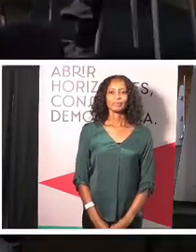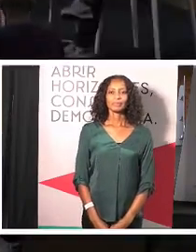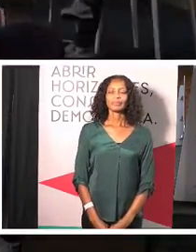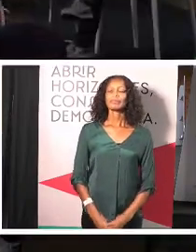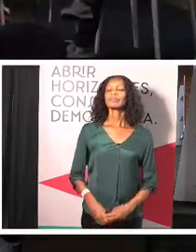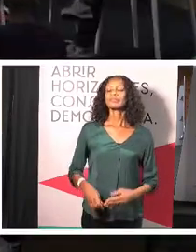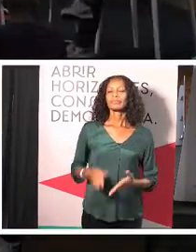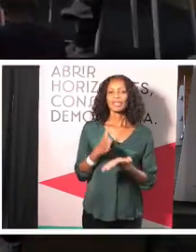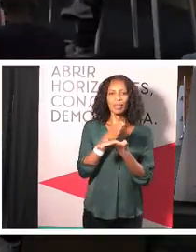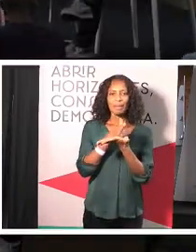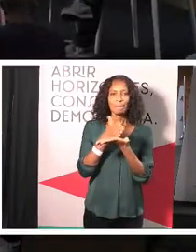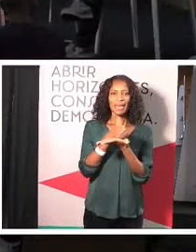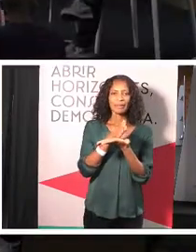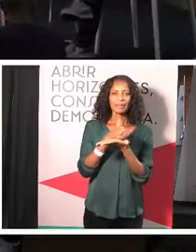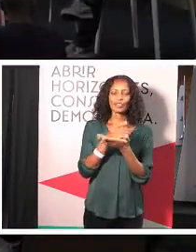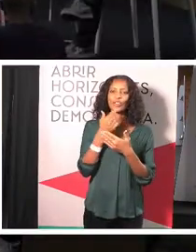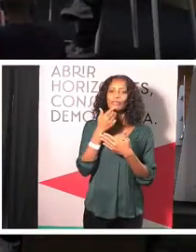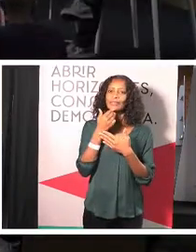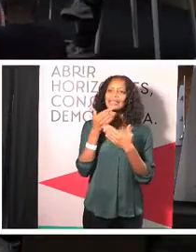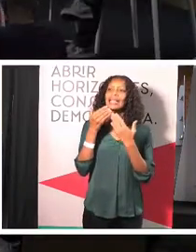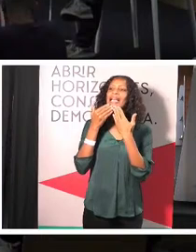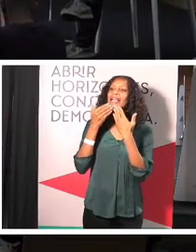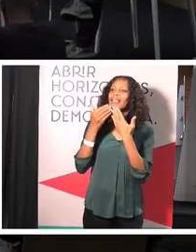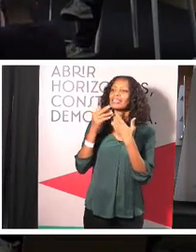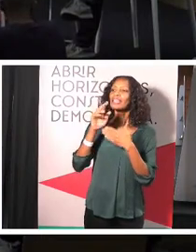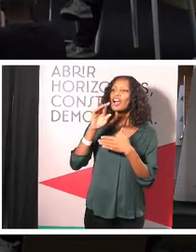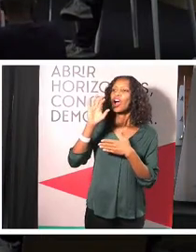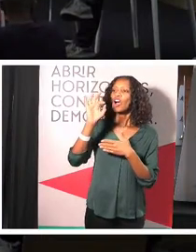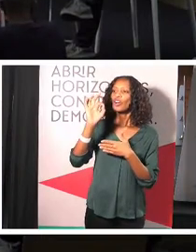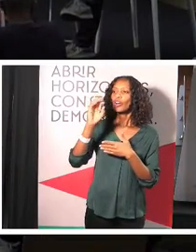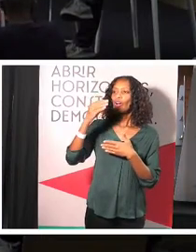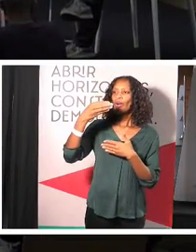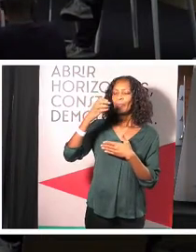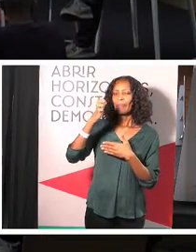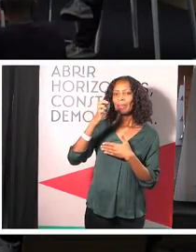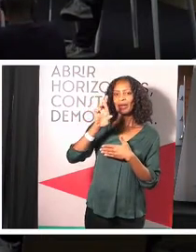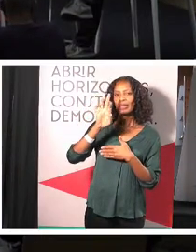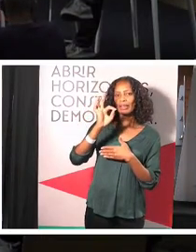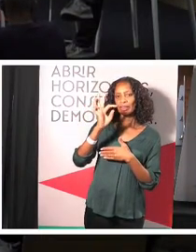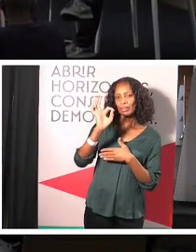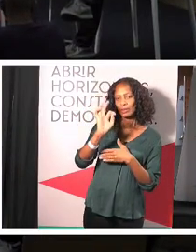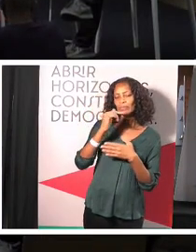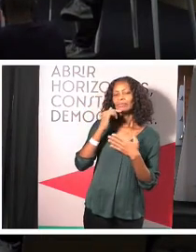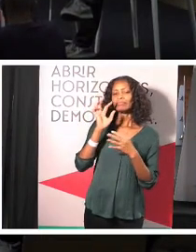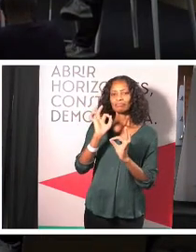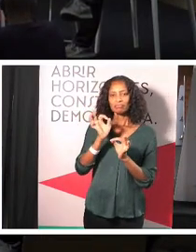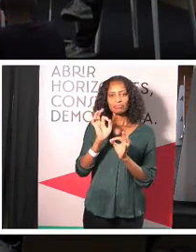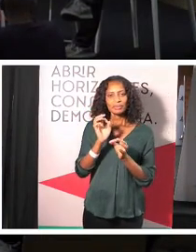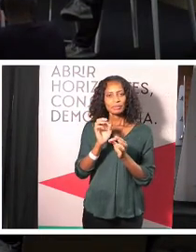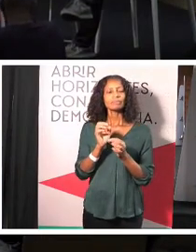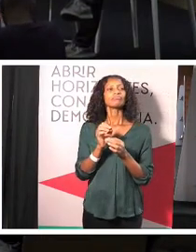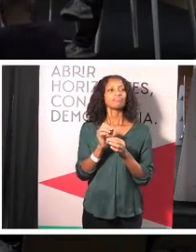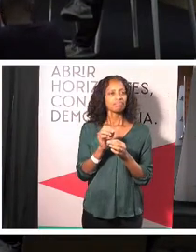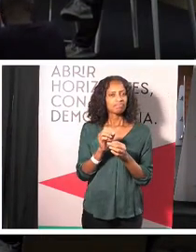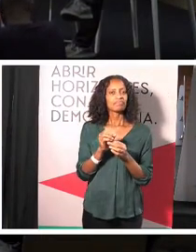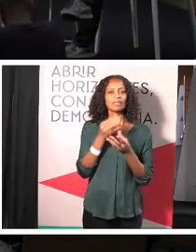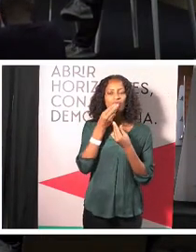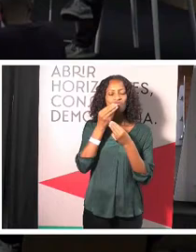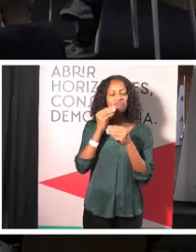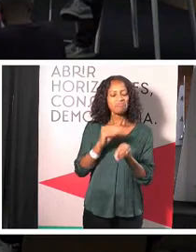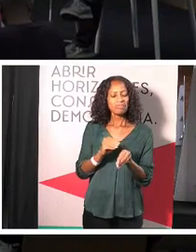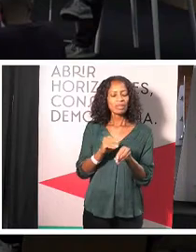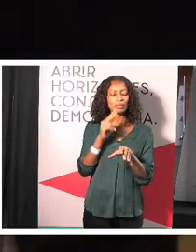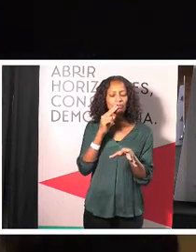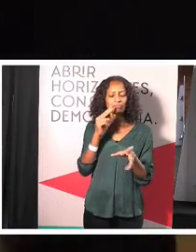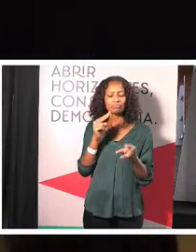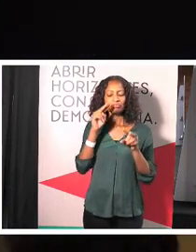Muchas gracias, Roberto. La verdad es que la perspectiva histórica, ¿no?, que has dado también nos coloca muy bien, ¿no?, sobre la, en fin, la dimensión de los cambios que se